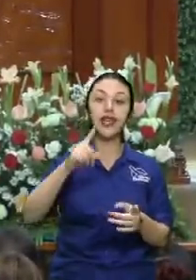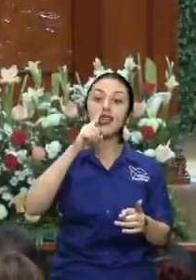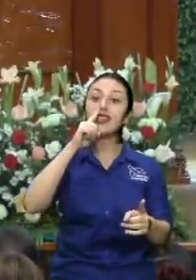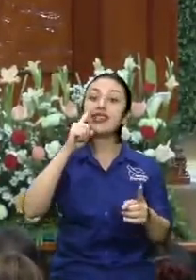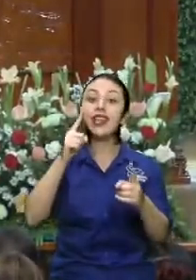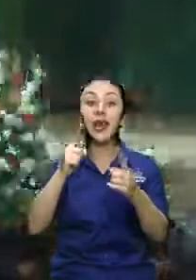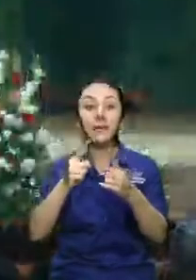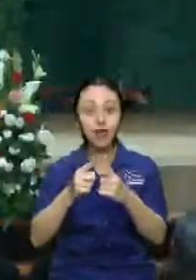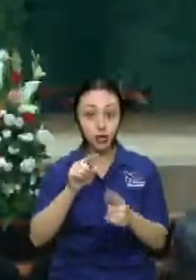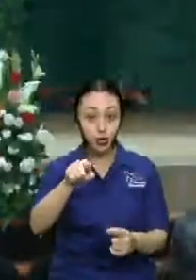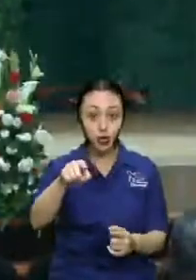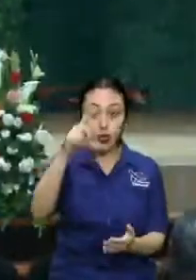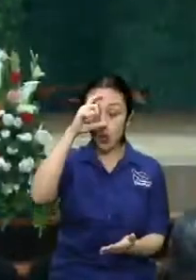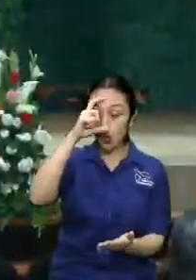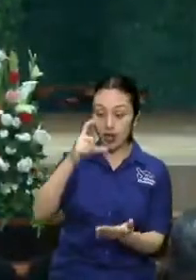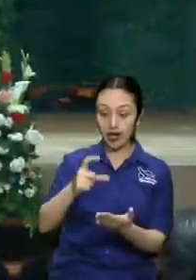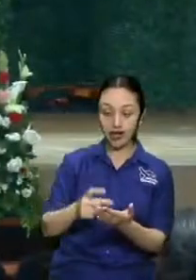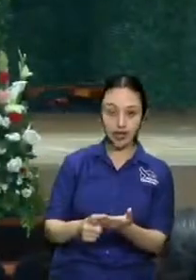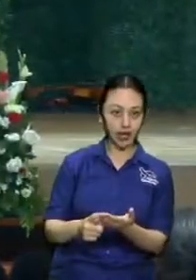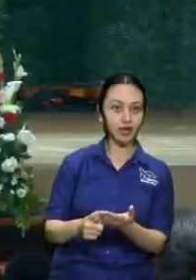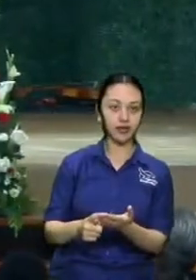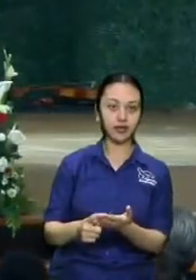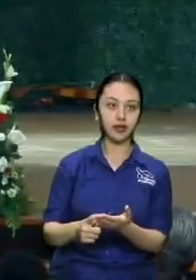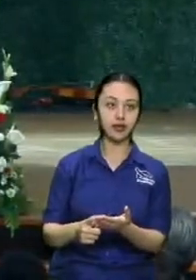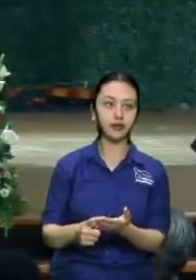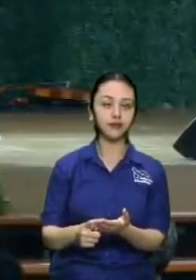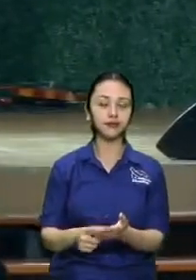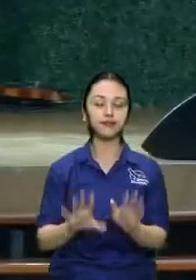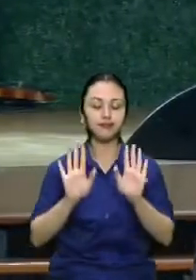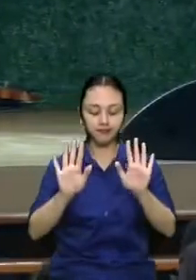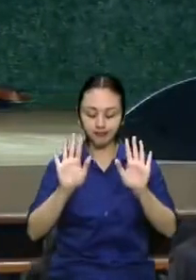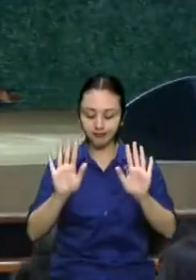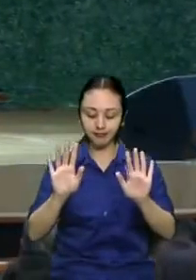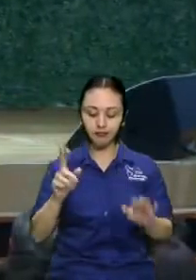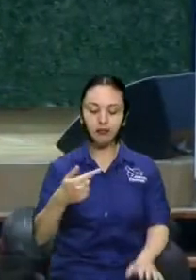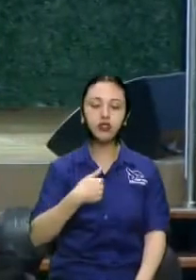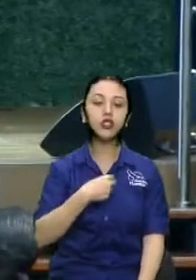crees al Señor, ya tienes tres elementos. Pero hoy quiero hablar de otra cosa.